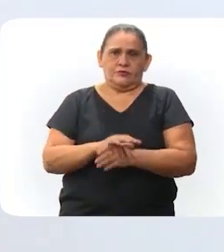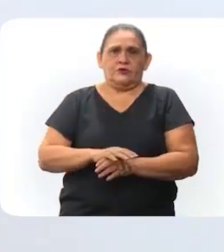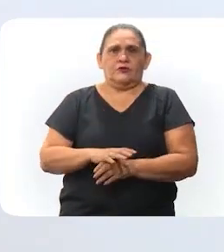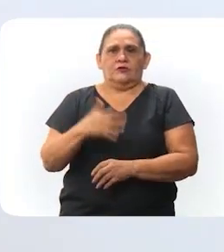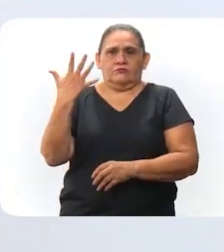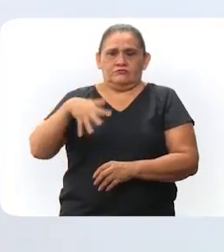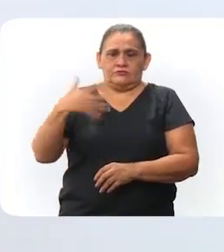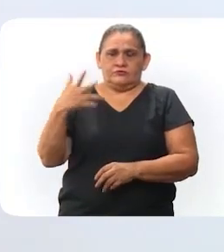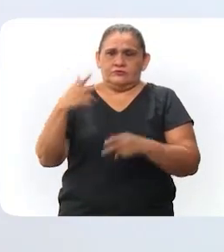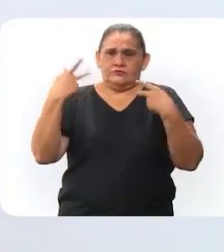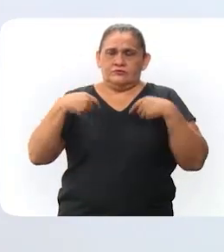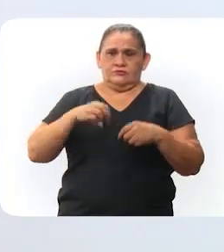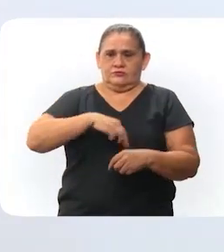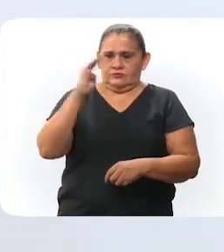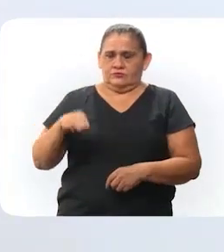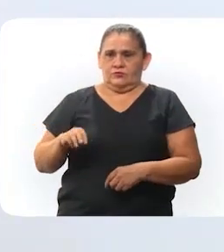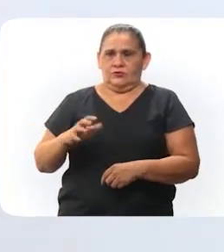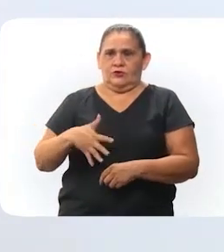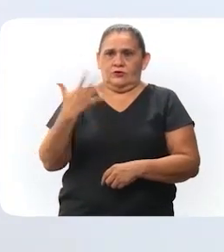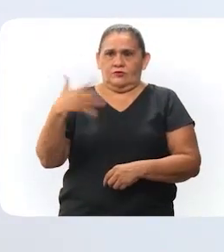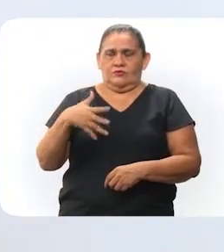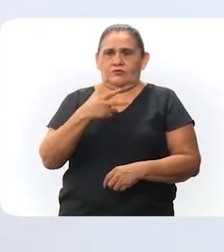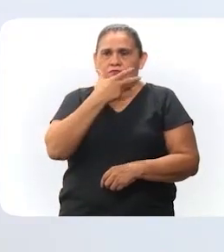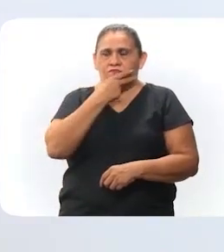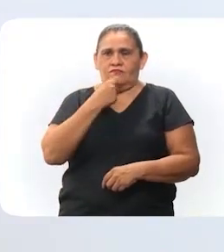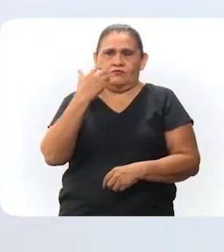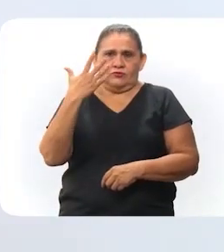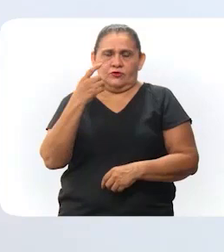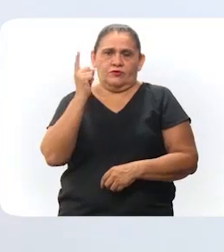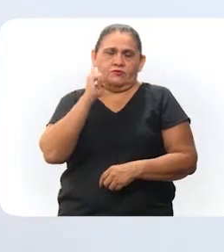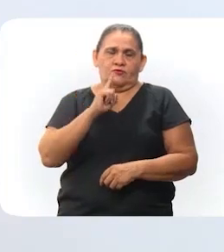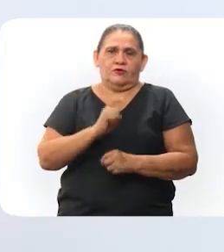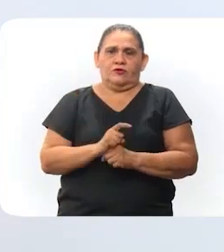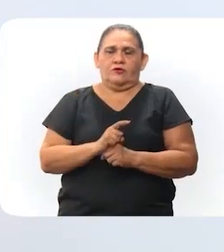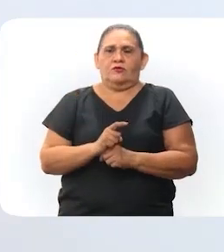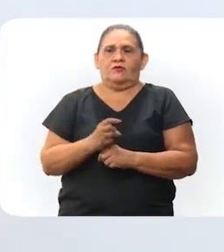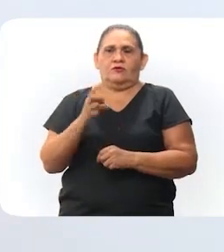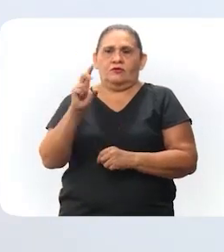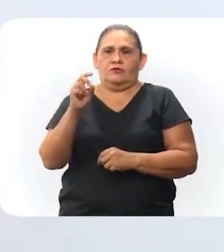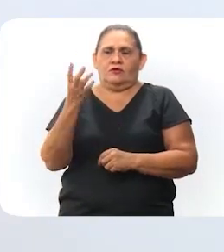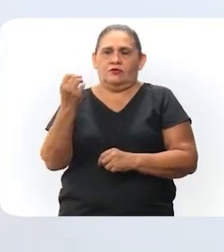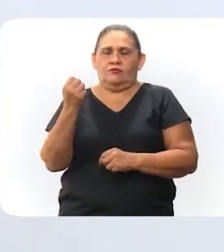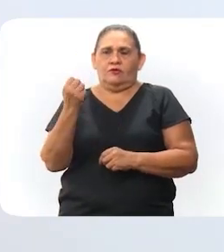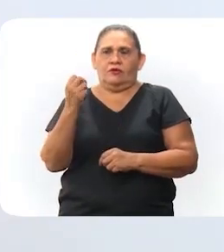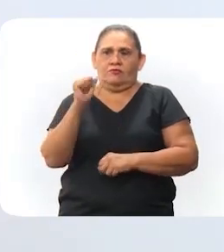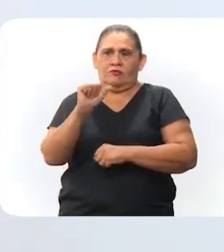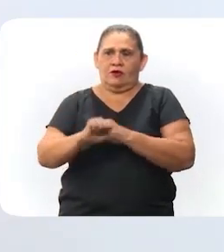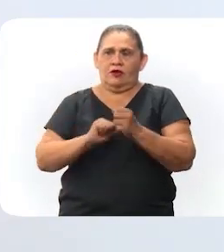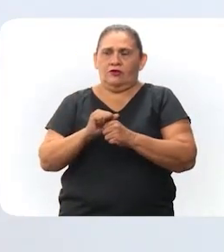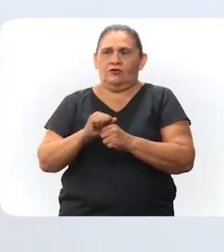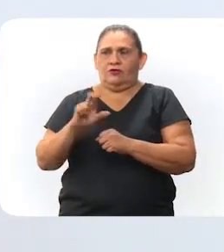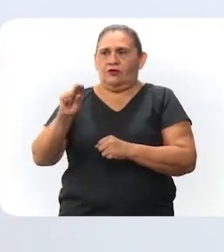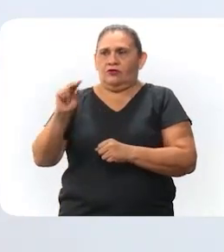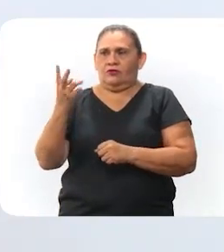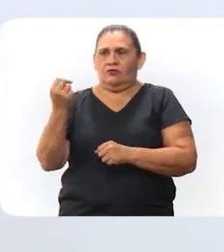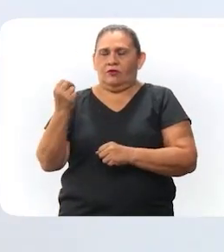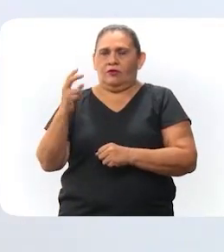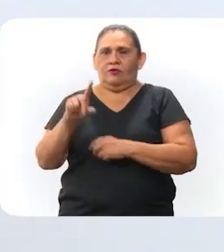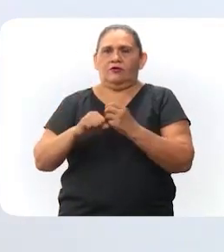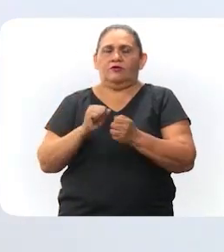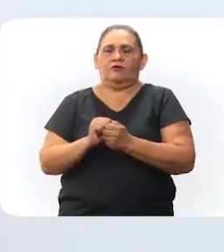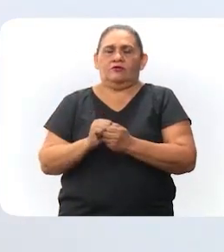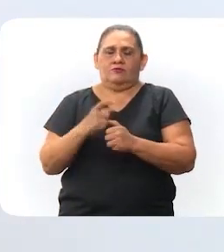15 fallecimientos, son 10 hombres y 5 mujeres de un rango de edad de 39 a 88 años. Sus